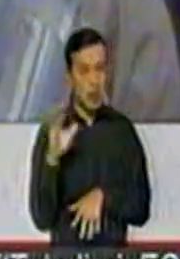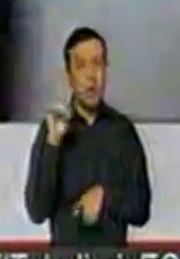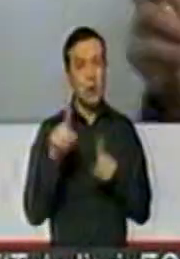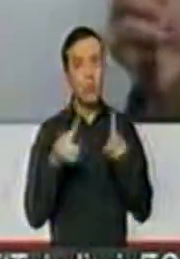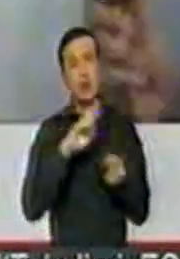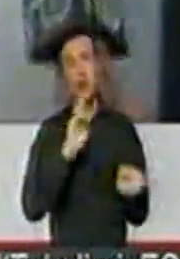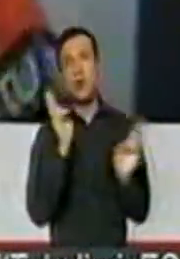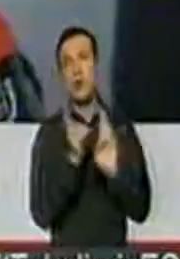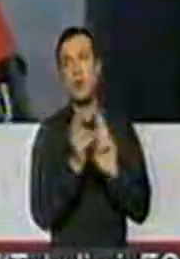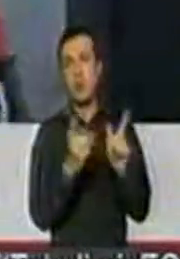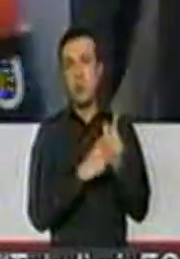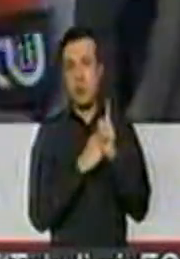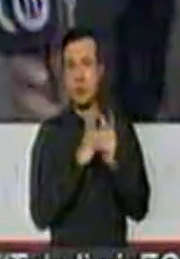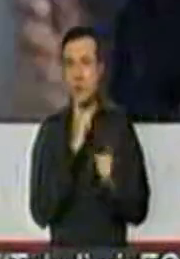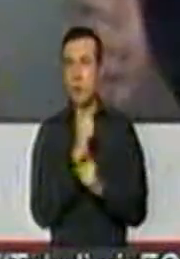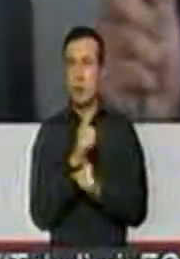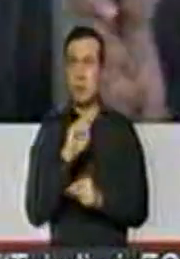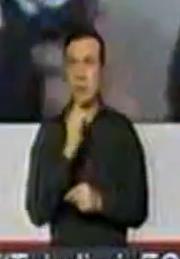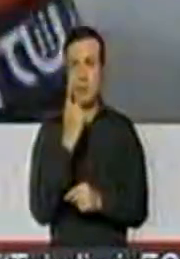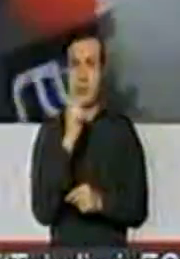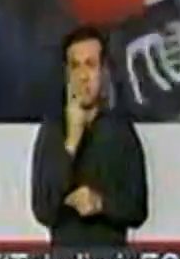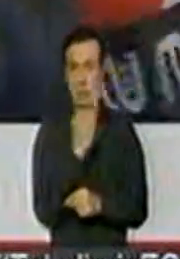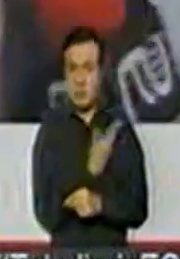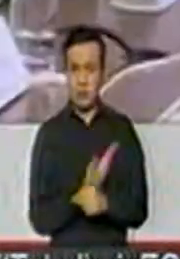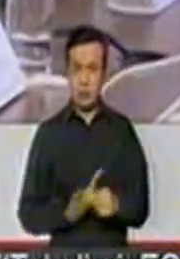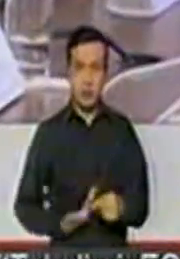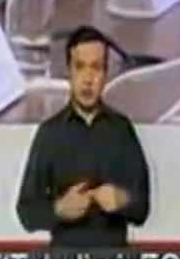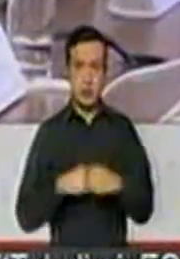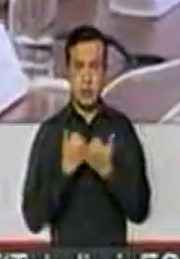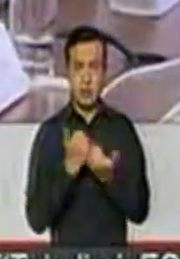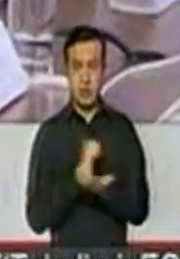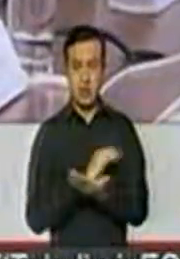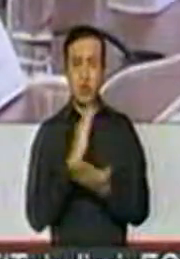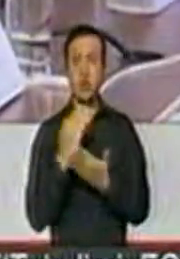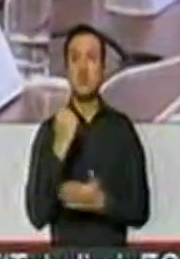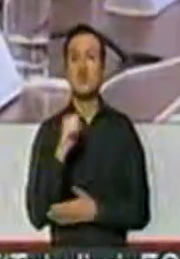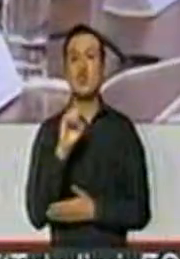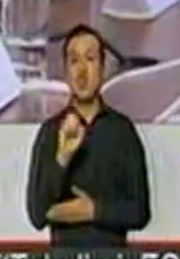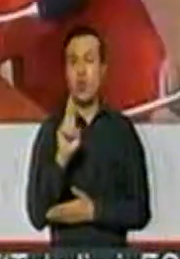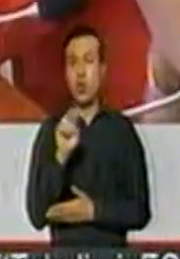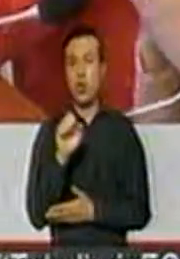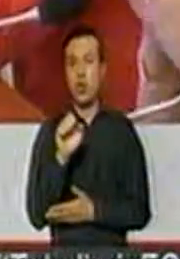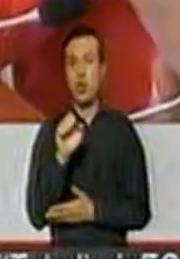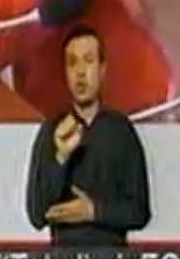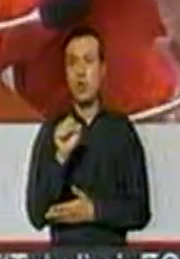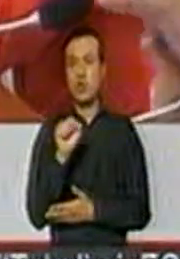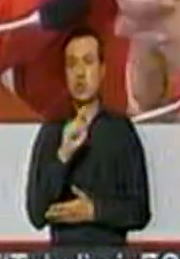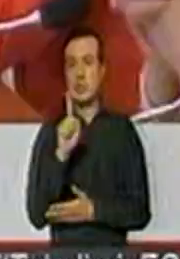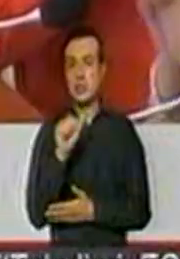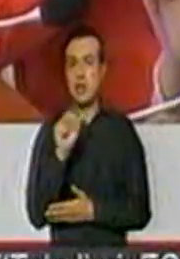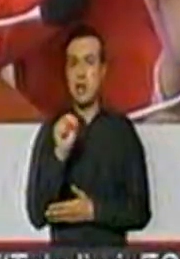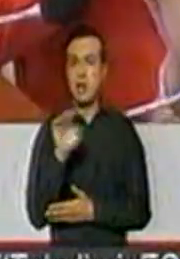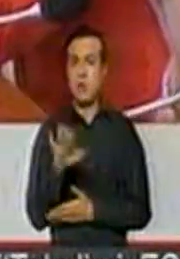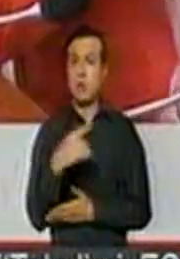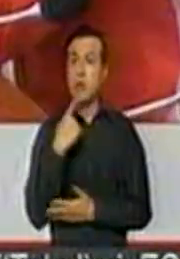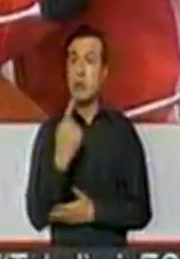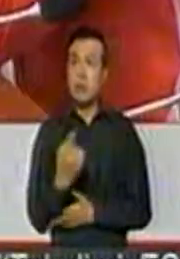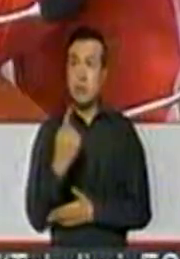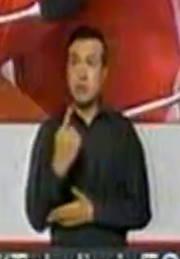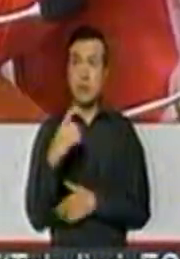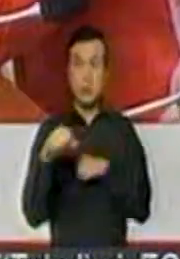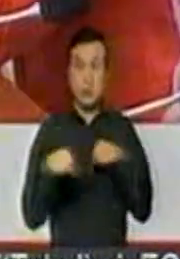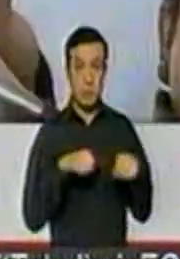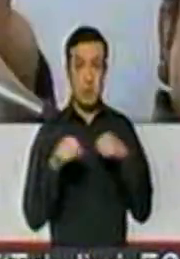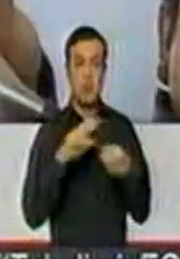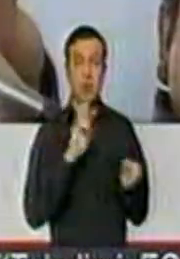reformas urgentes. Por lo cual el primer vicepresidente de la Asamblea Nacional, César Solórzano, aseguró que se plantea que la Comisión de Régimen Económico sea la que tramite